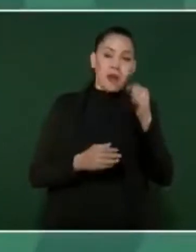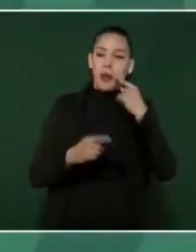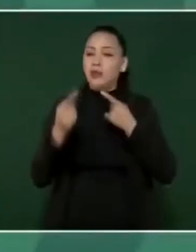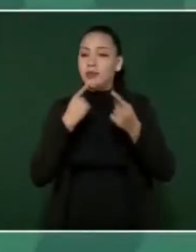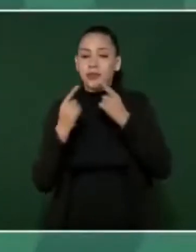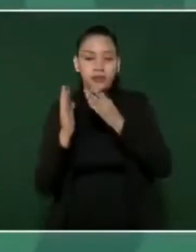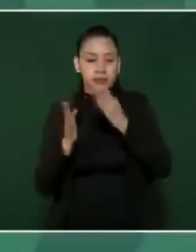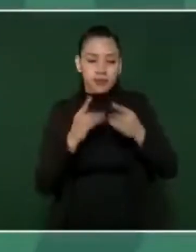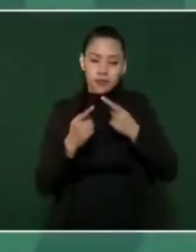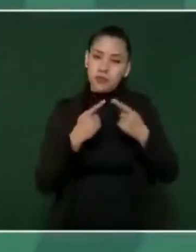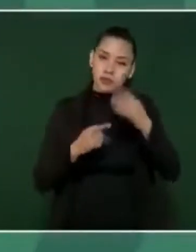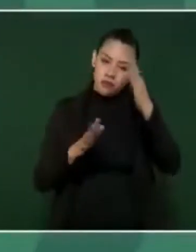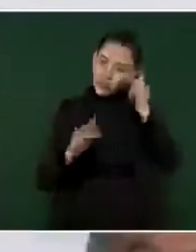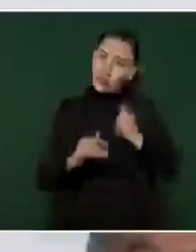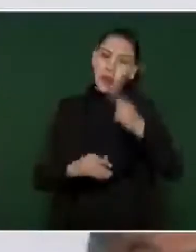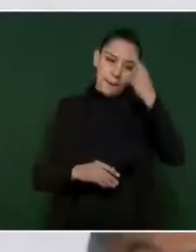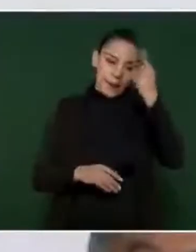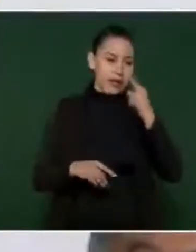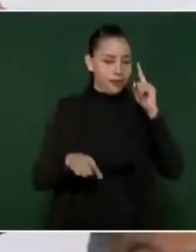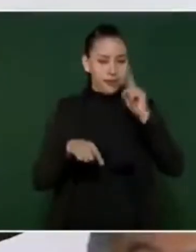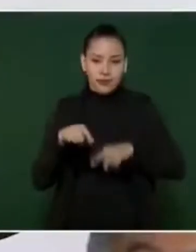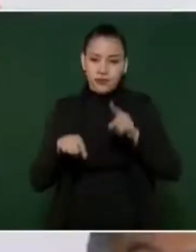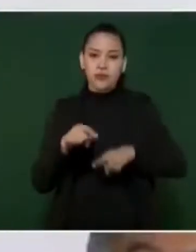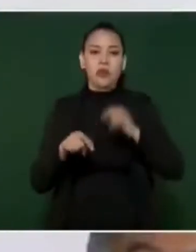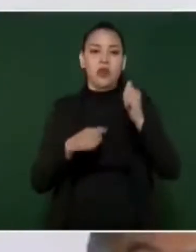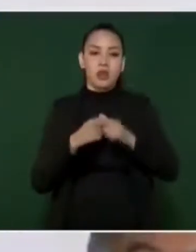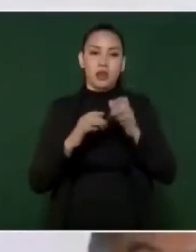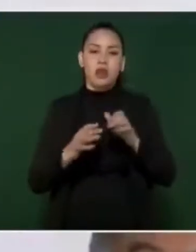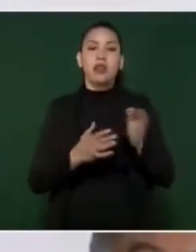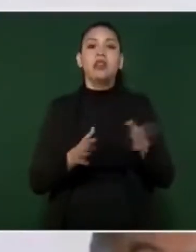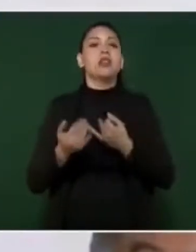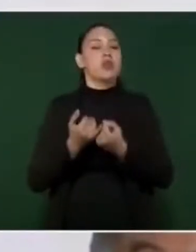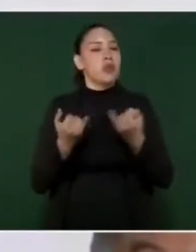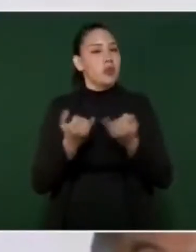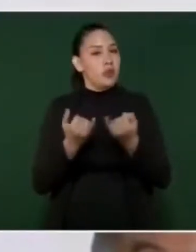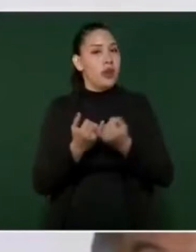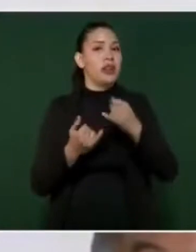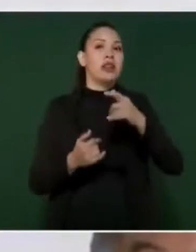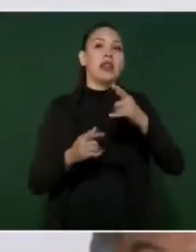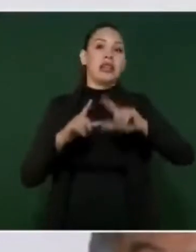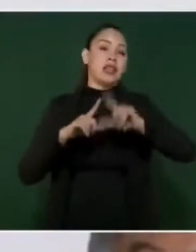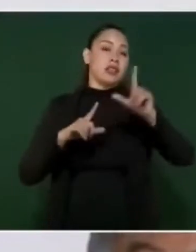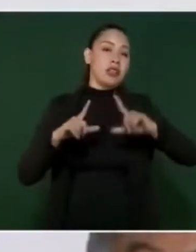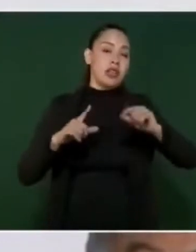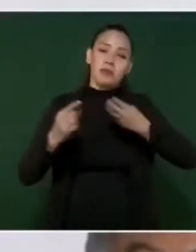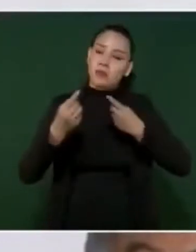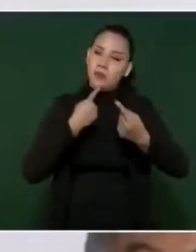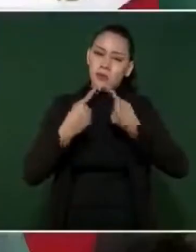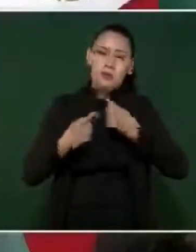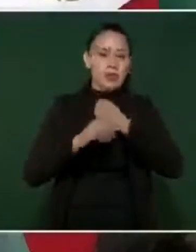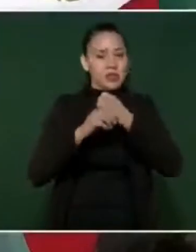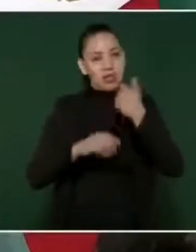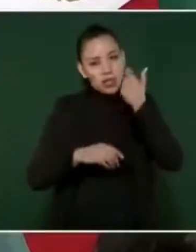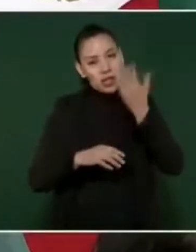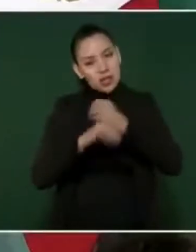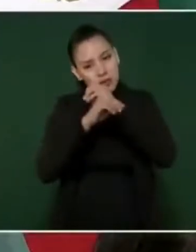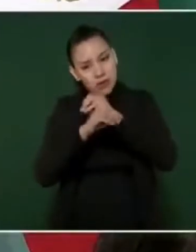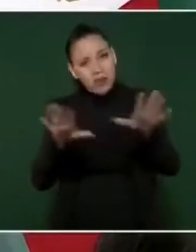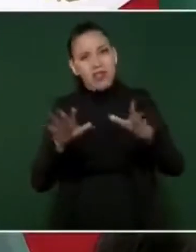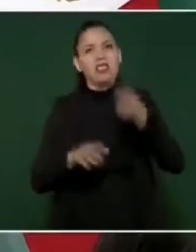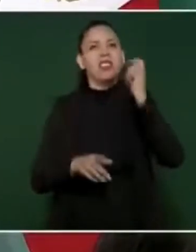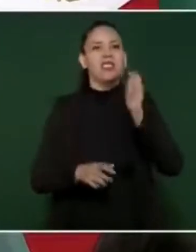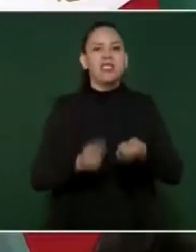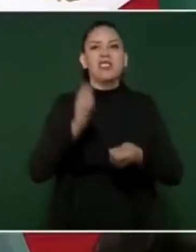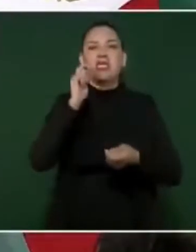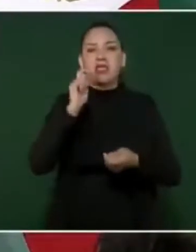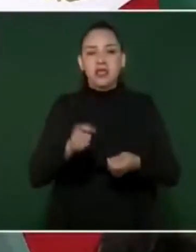escala propuesta por el presidente López Obrador, dirigida a disuadir el consumo de drogas, no estar nada más concentrados en cómo vamos a sancionar